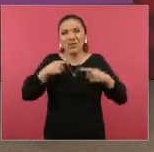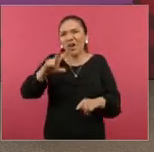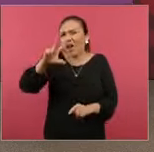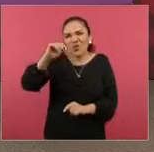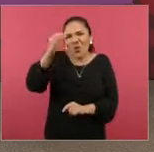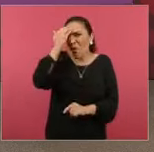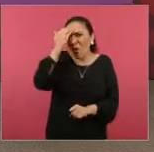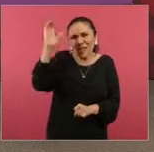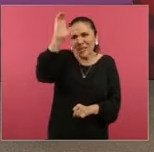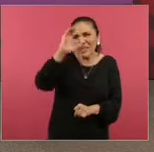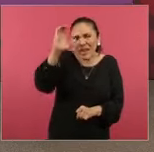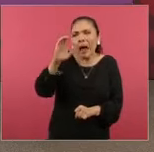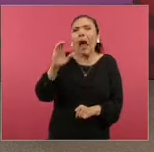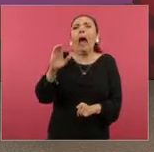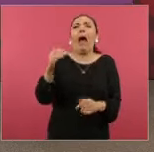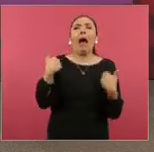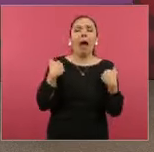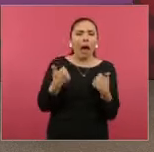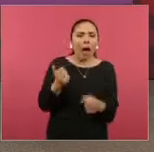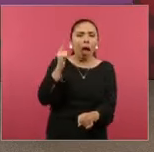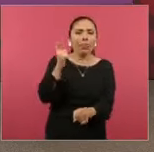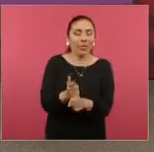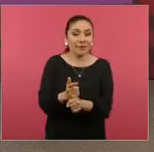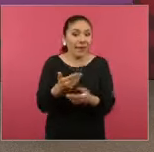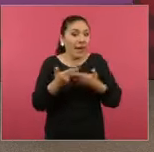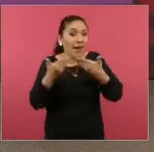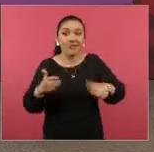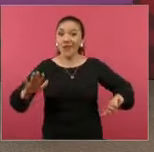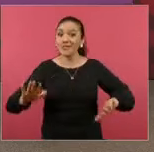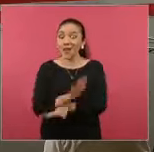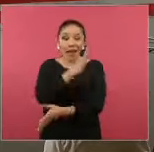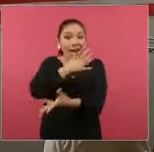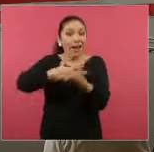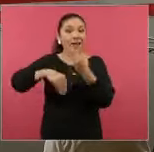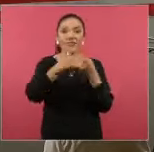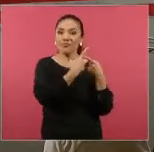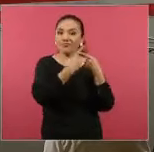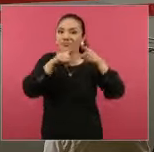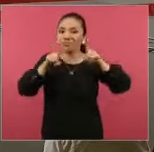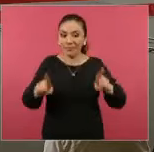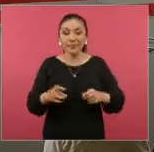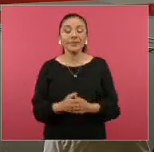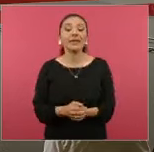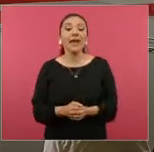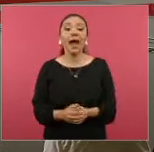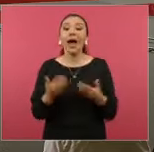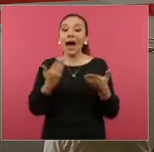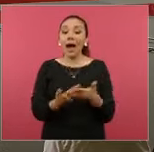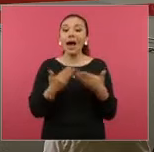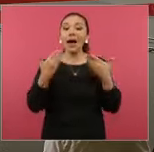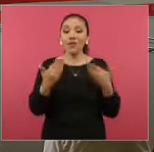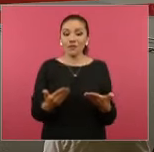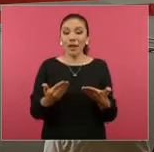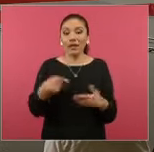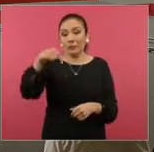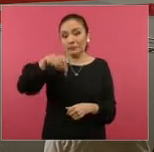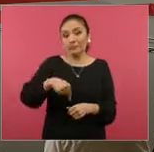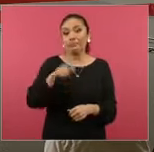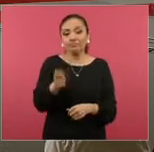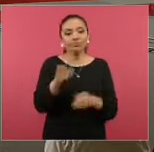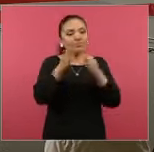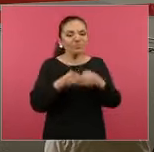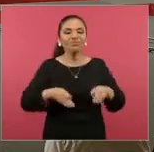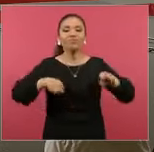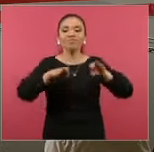pudiéramos comprender. Bueno, cambió radicalmente esta propuesta. En este momento estamos tomando como